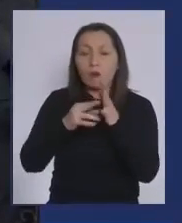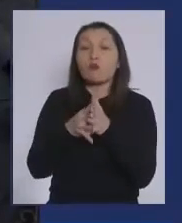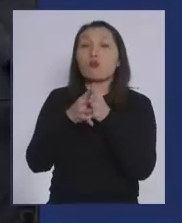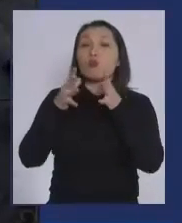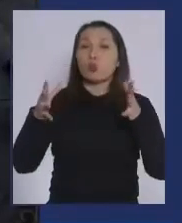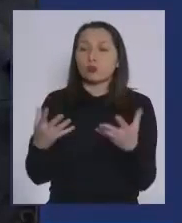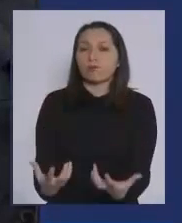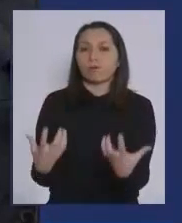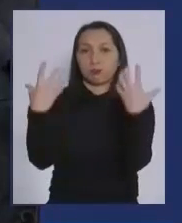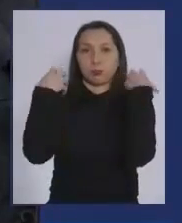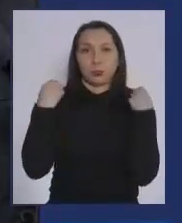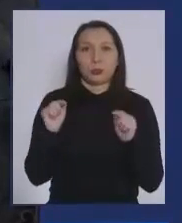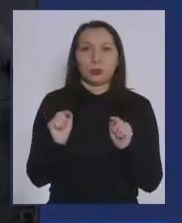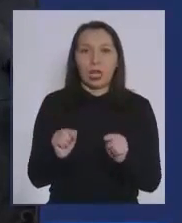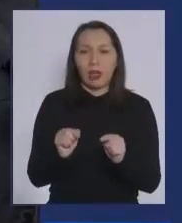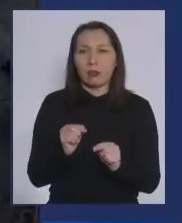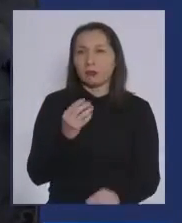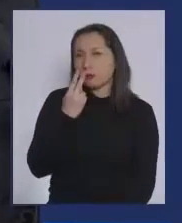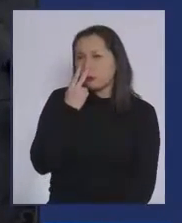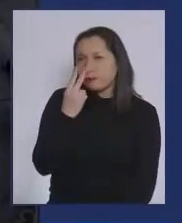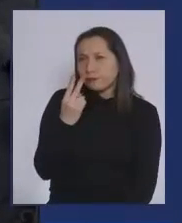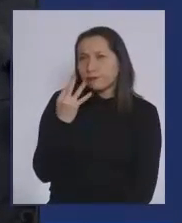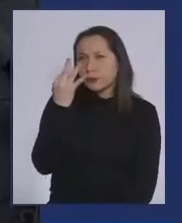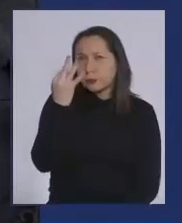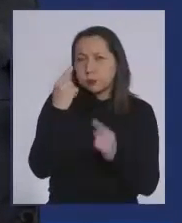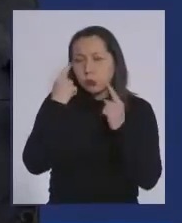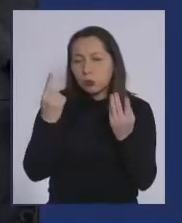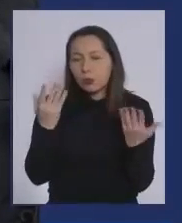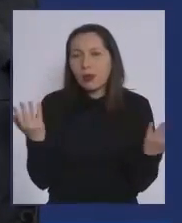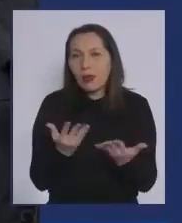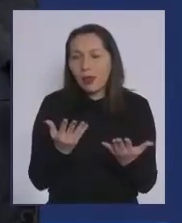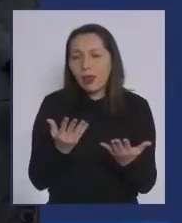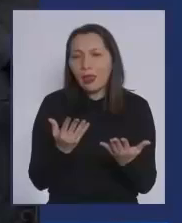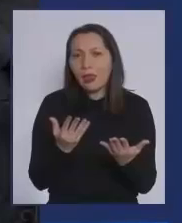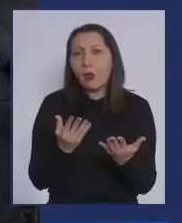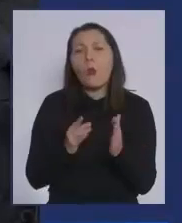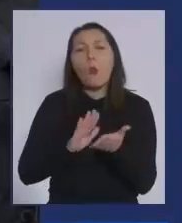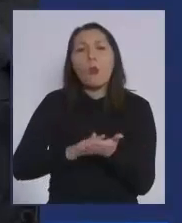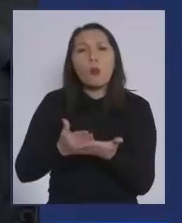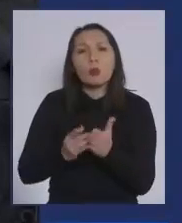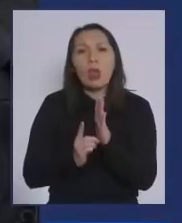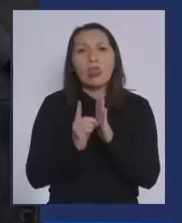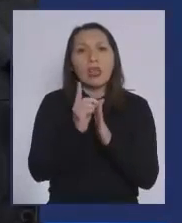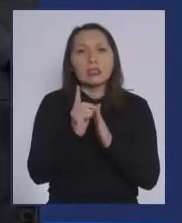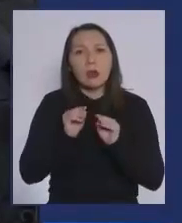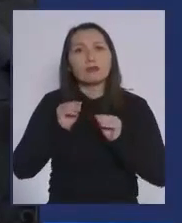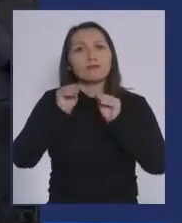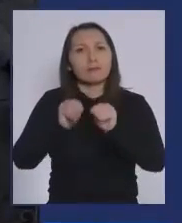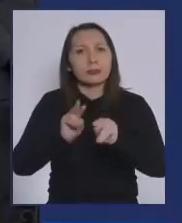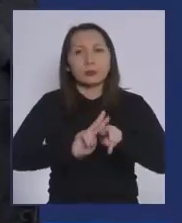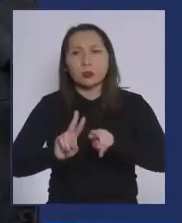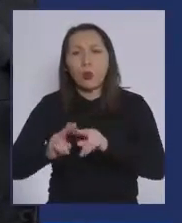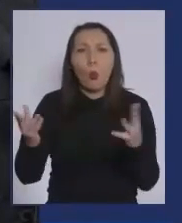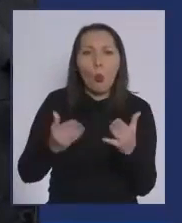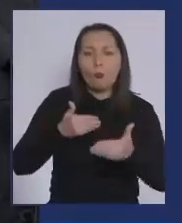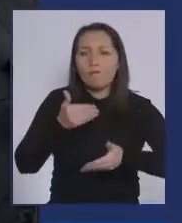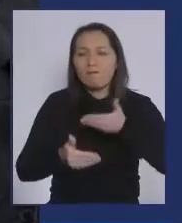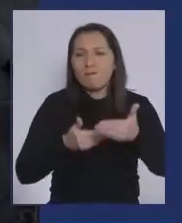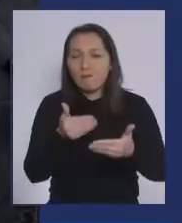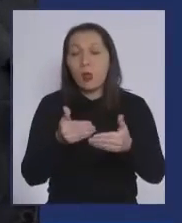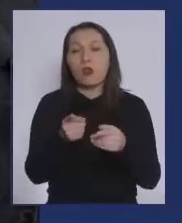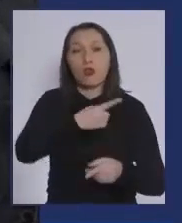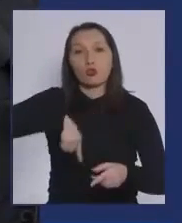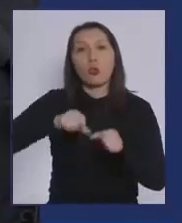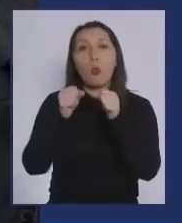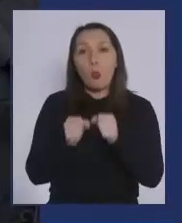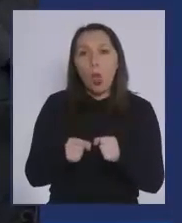mucha responsabilidad y visión en la desarrollo e implementación de las soluciones vamos a